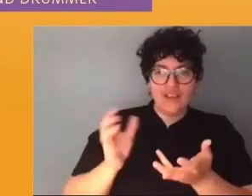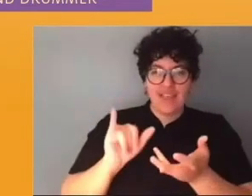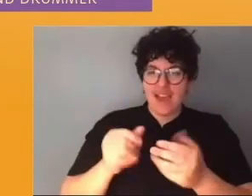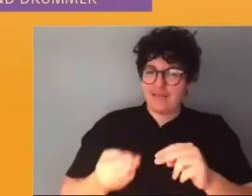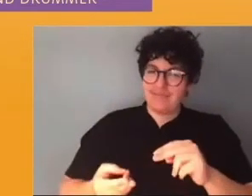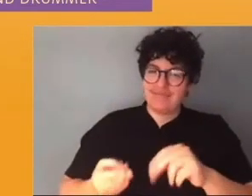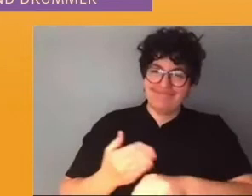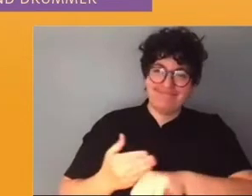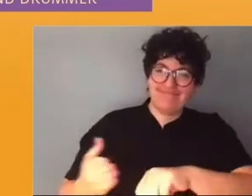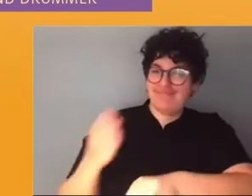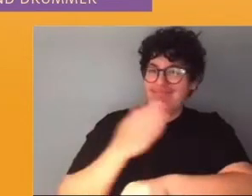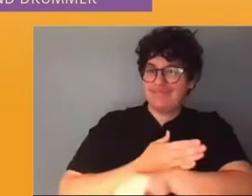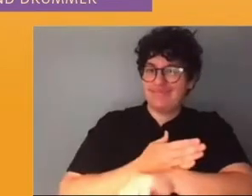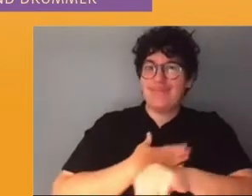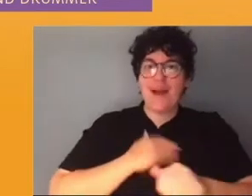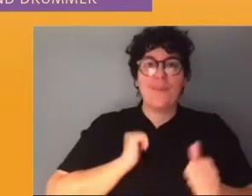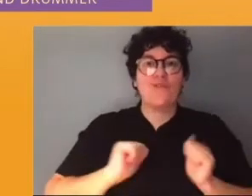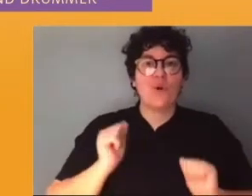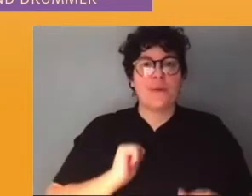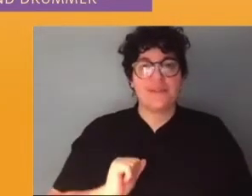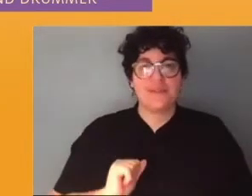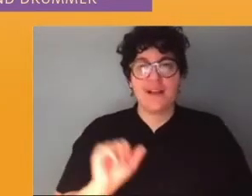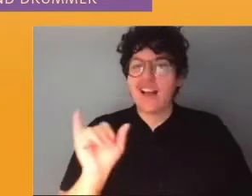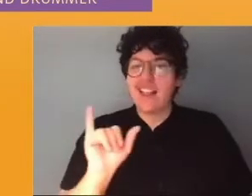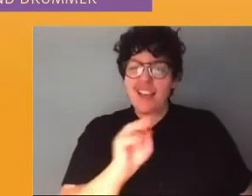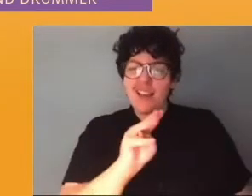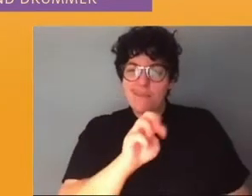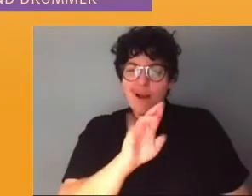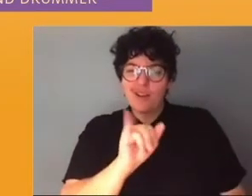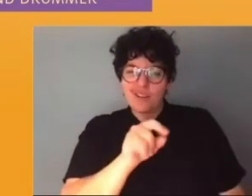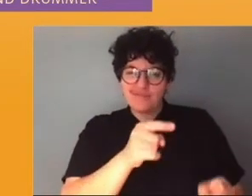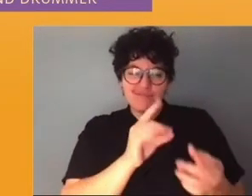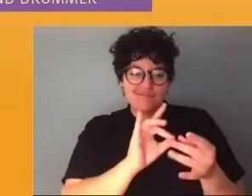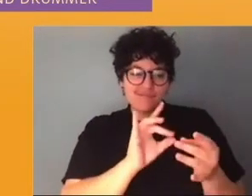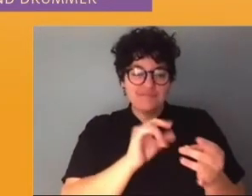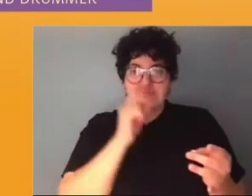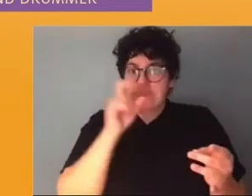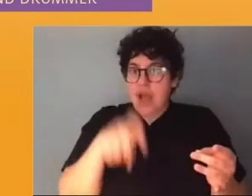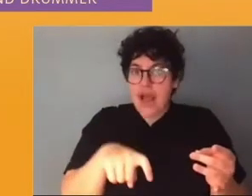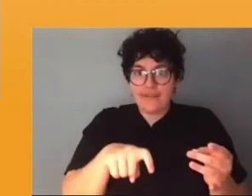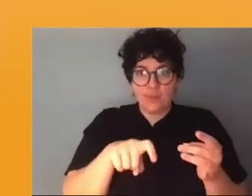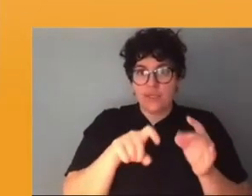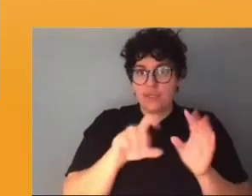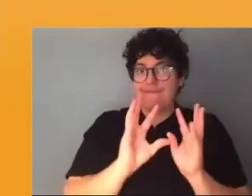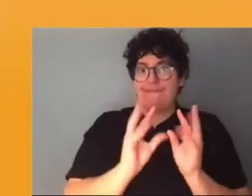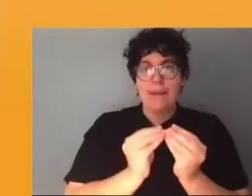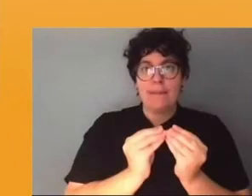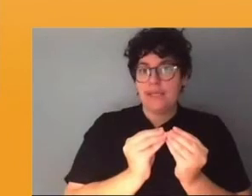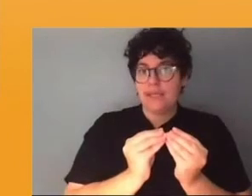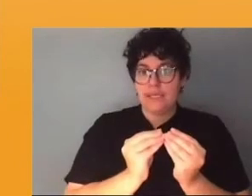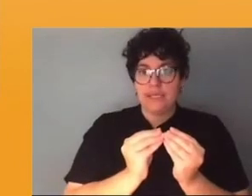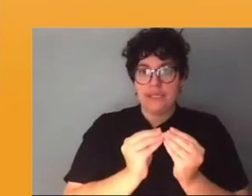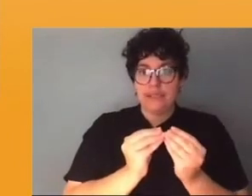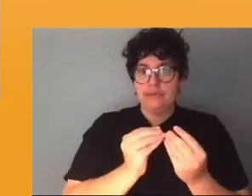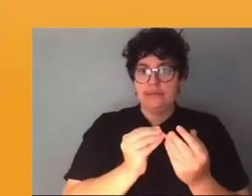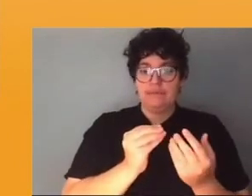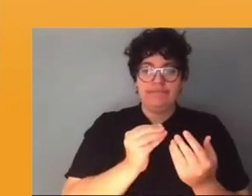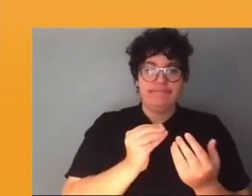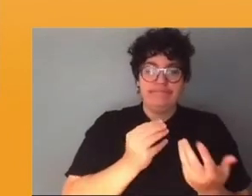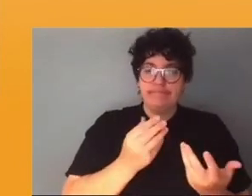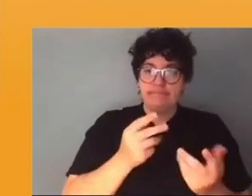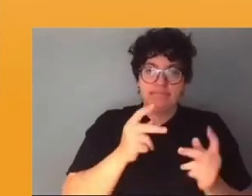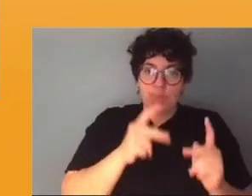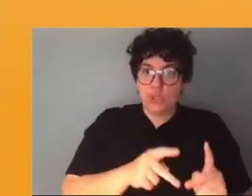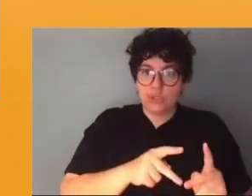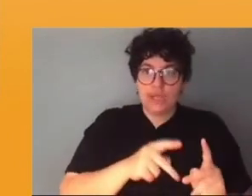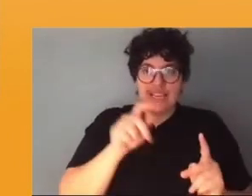mejora mi performance, como comentó Mari. No tiene que ser alguien de mi familia, puede ser cualquier persona con la que tengo conexión o